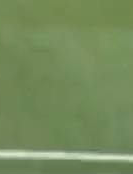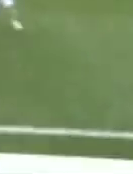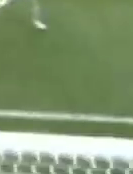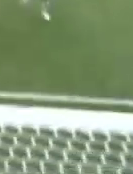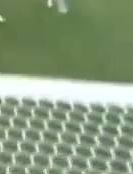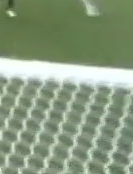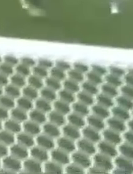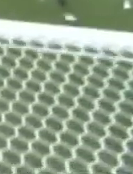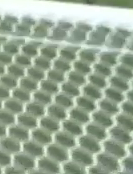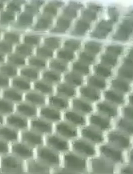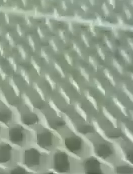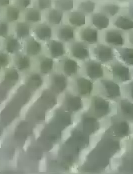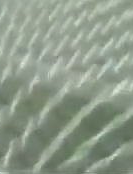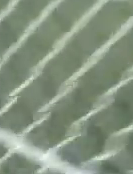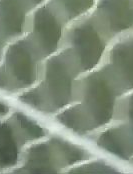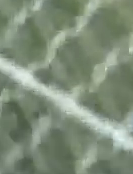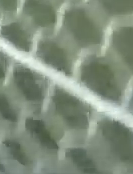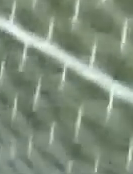de primero.